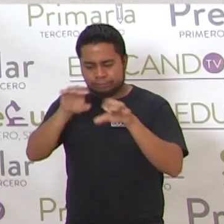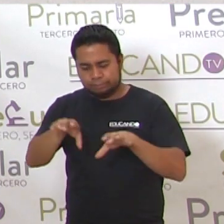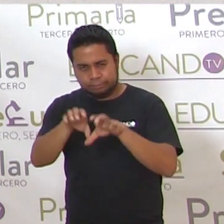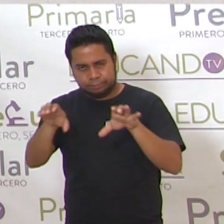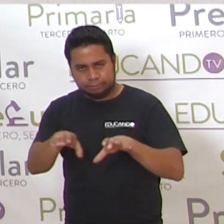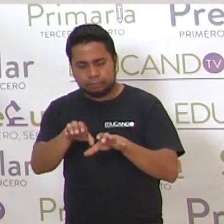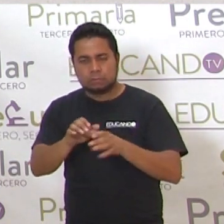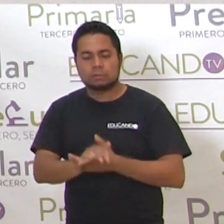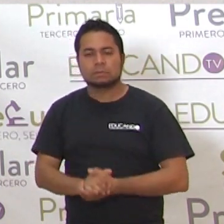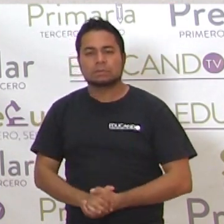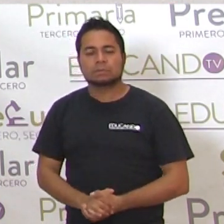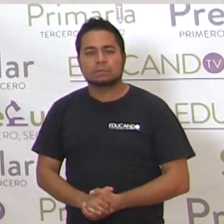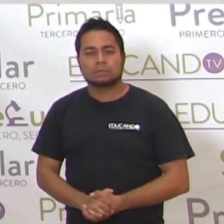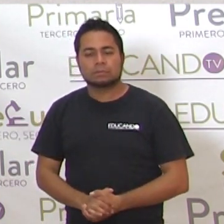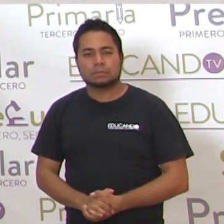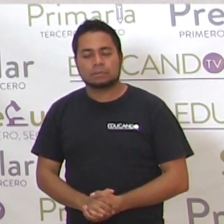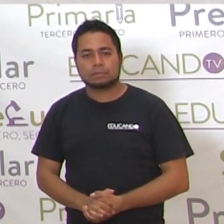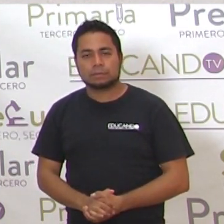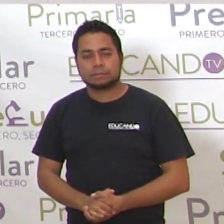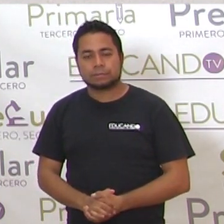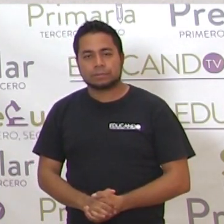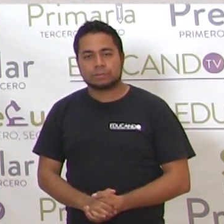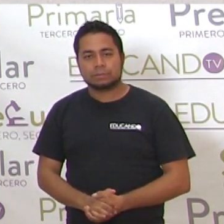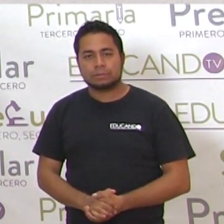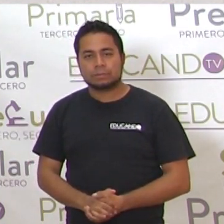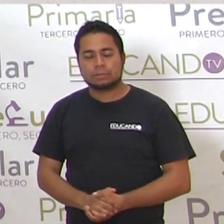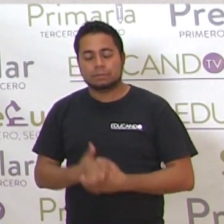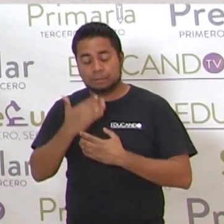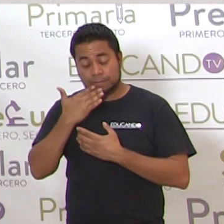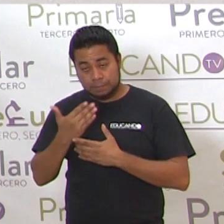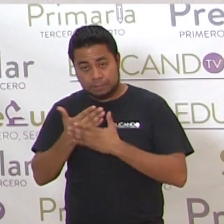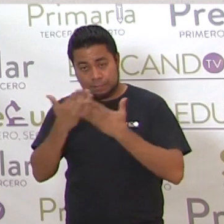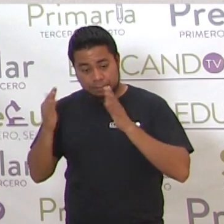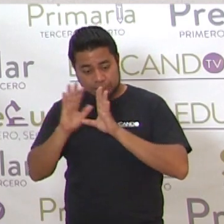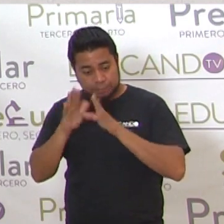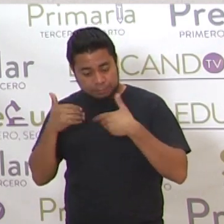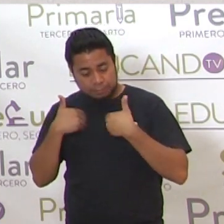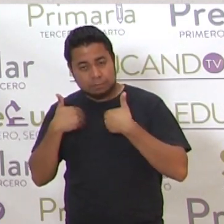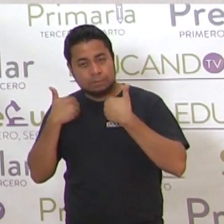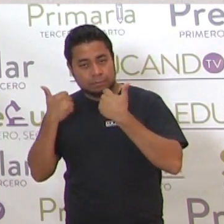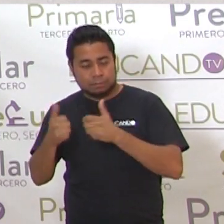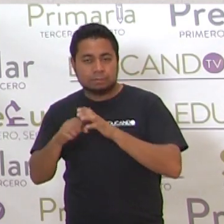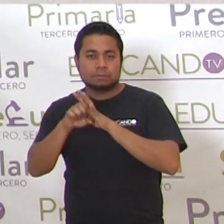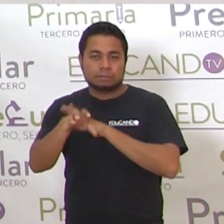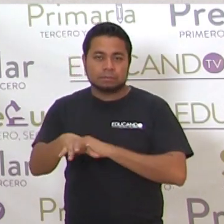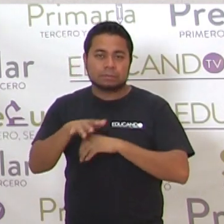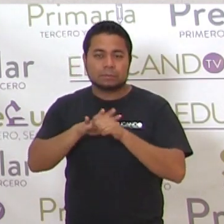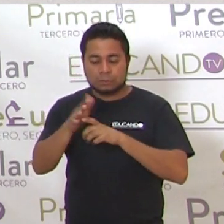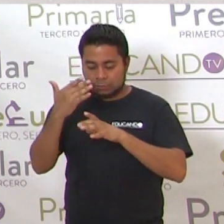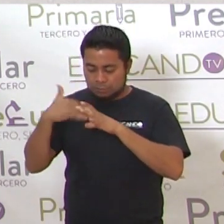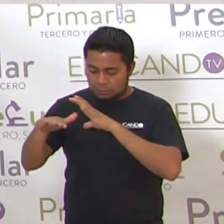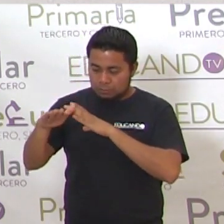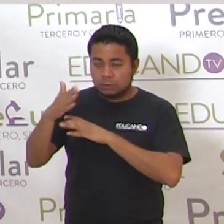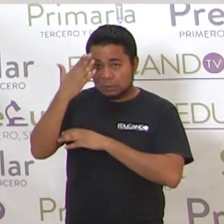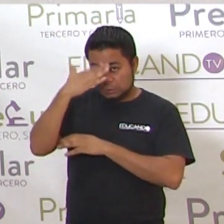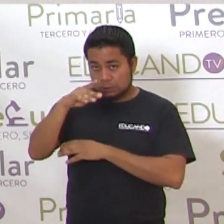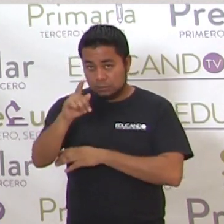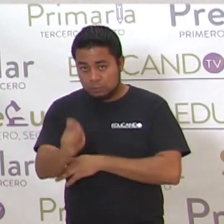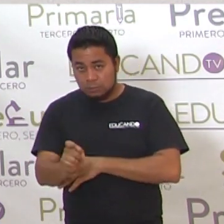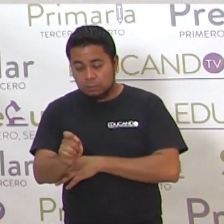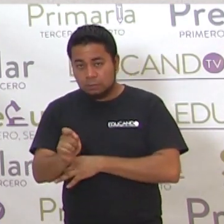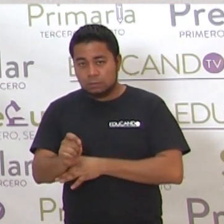bien ahora cuando ya tenemos entendido lo que es nuestro correo electrónico